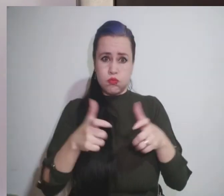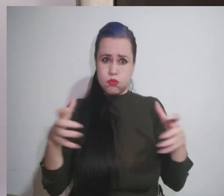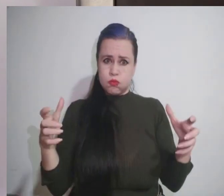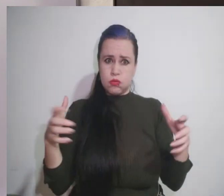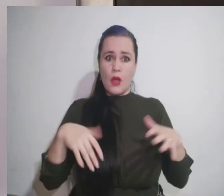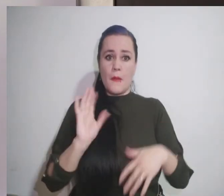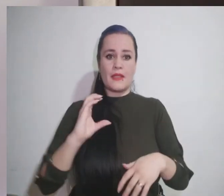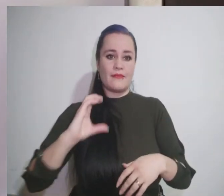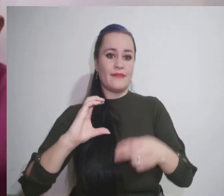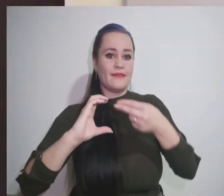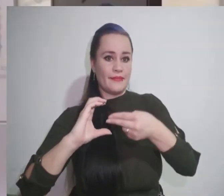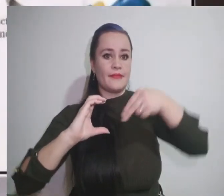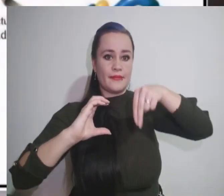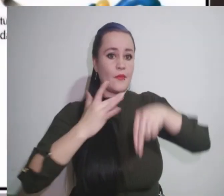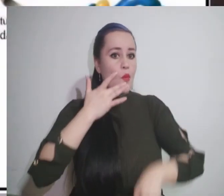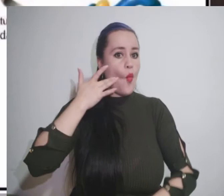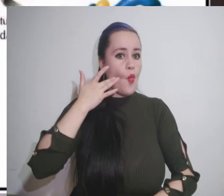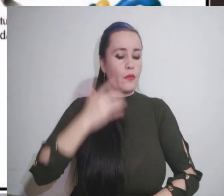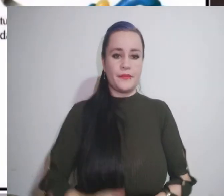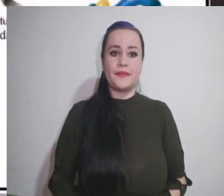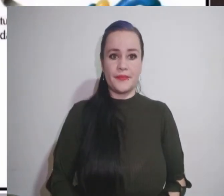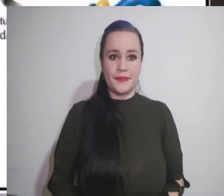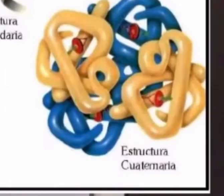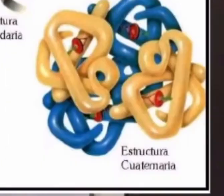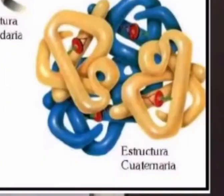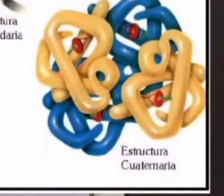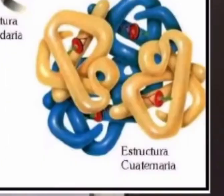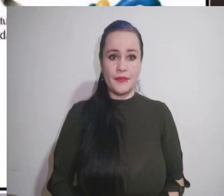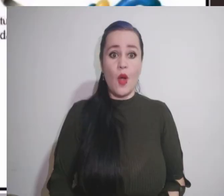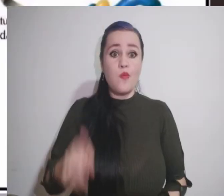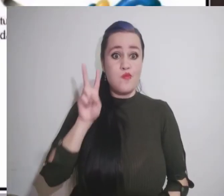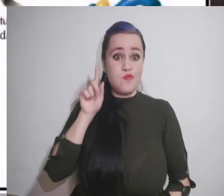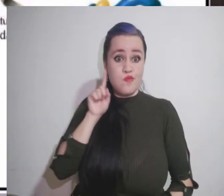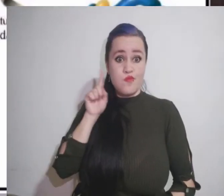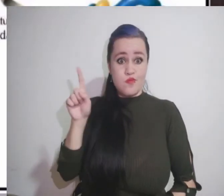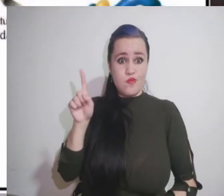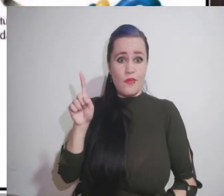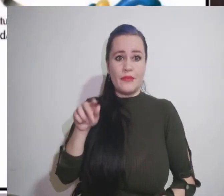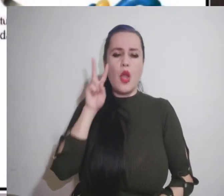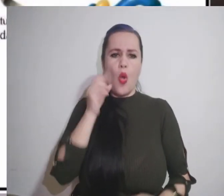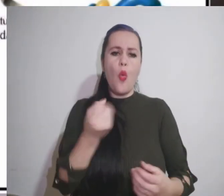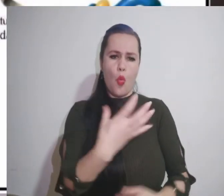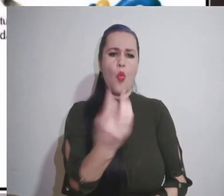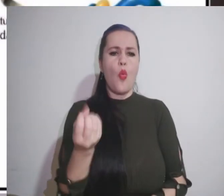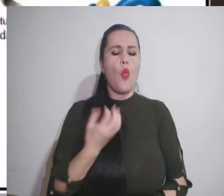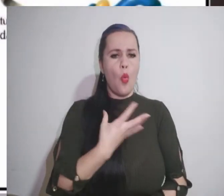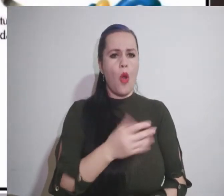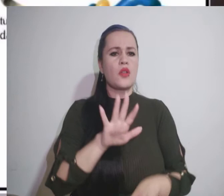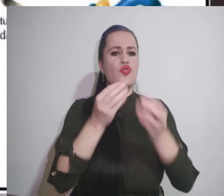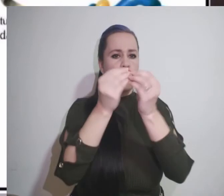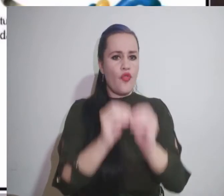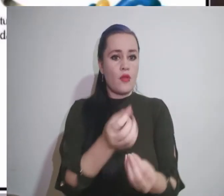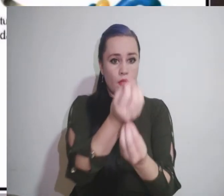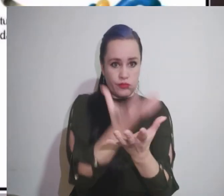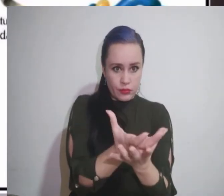terciaria o cuaternaria. En esta imagen puedes ver las 4 estructuras que pueden presentar las proteínas.